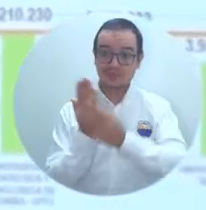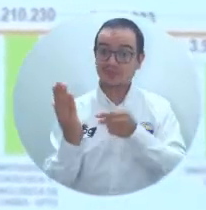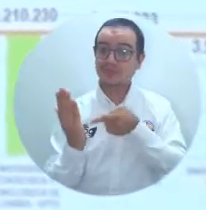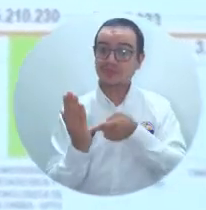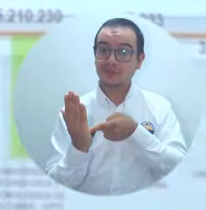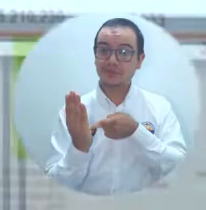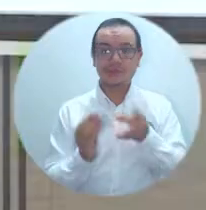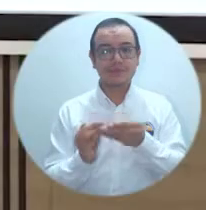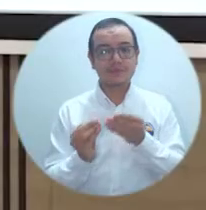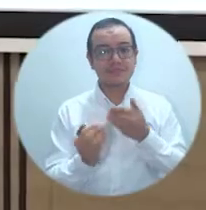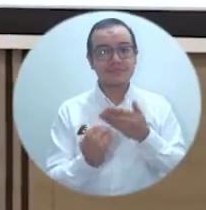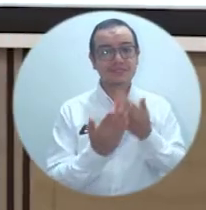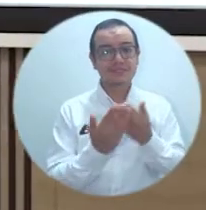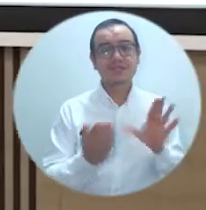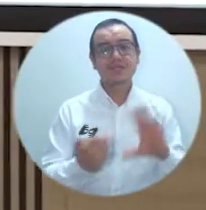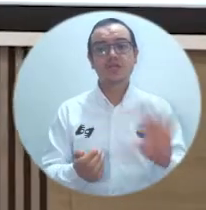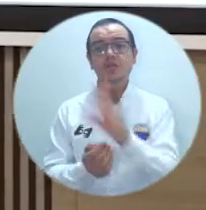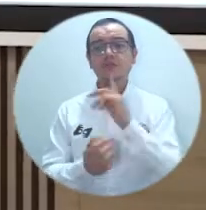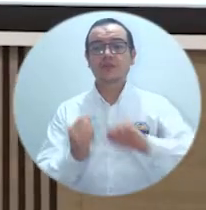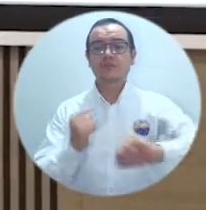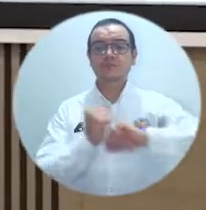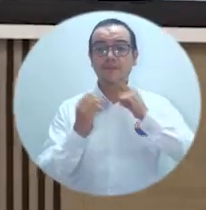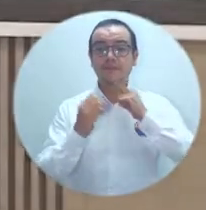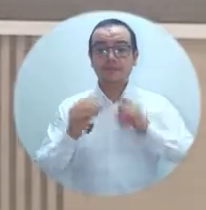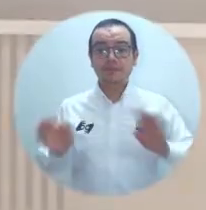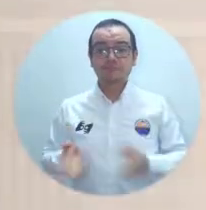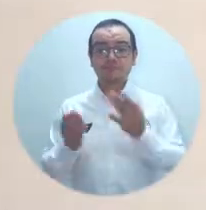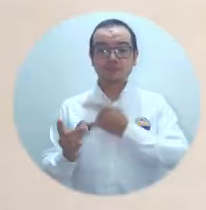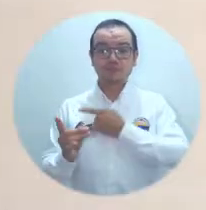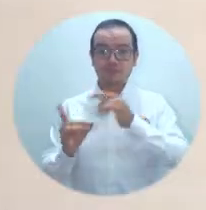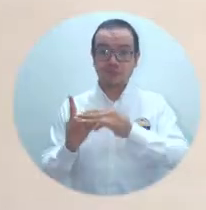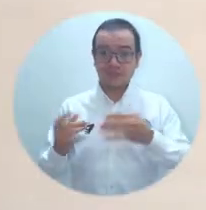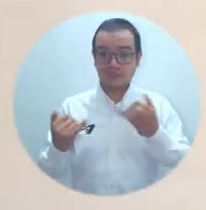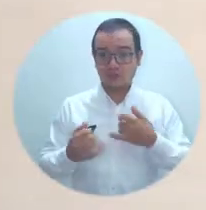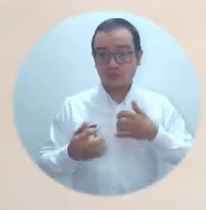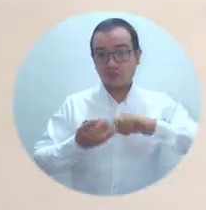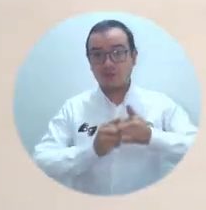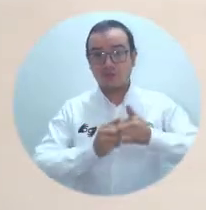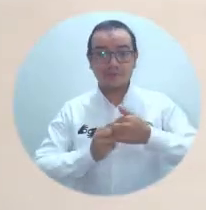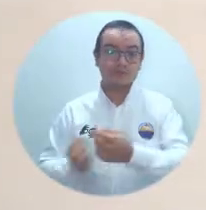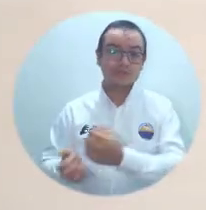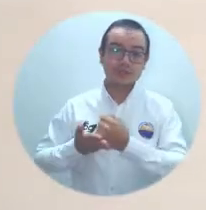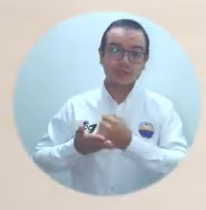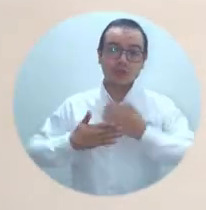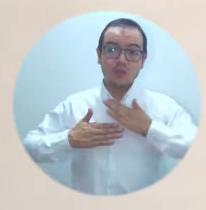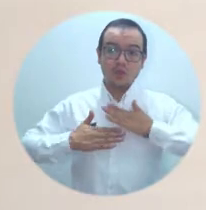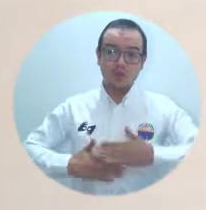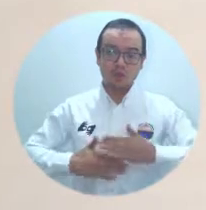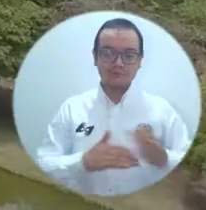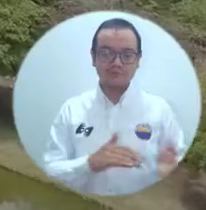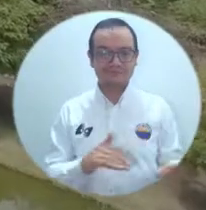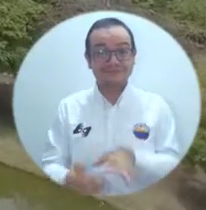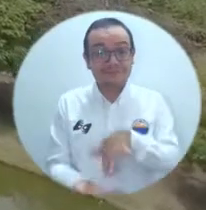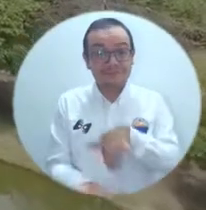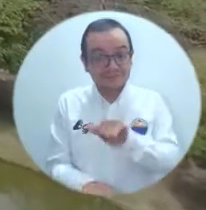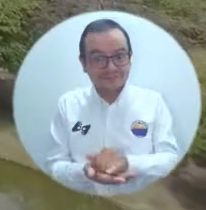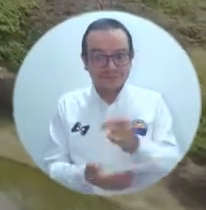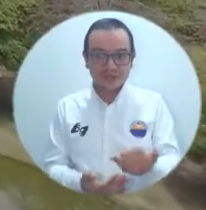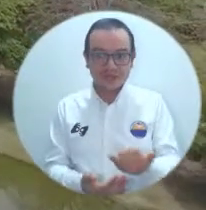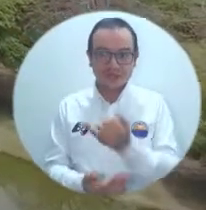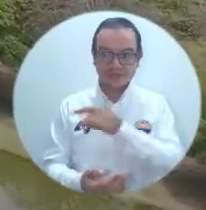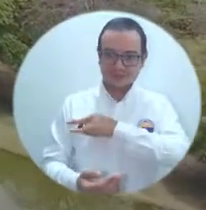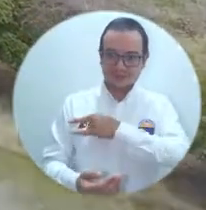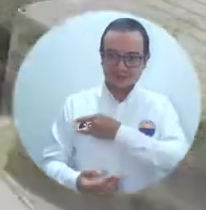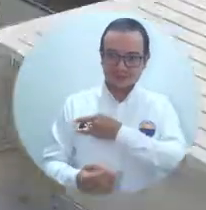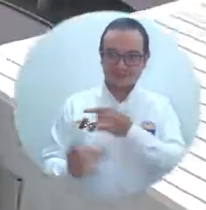este proyecto y gracias a todos que nos han impulsado contra nuestra universidad y todos los problemas que hemos tenido. De esta manera,